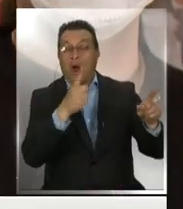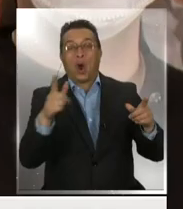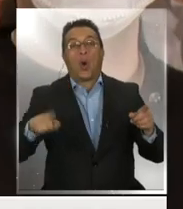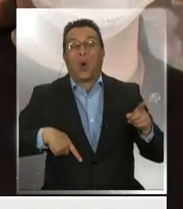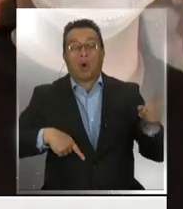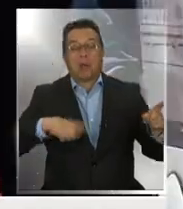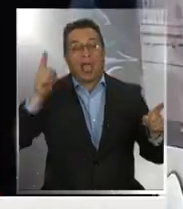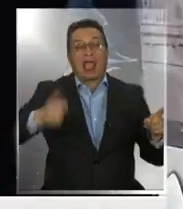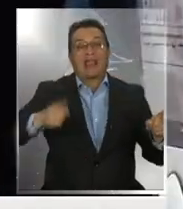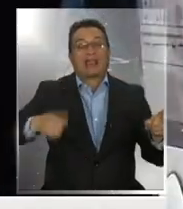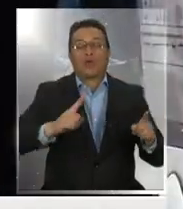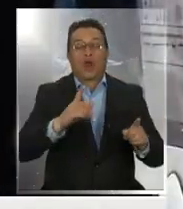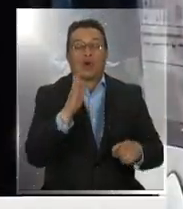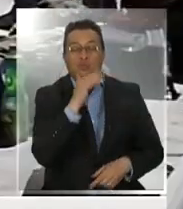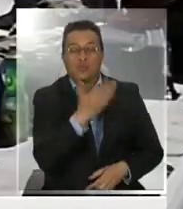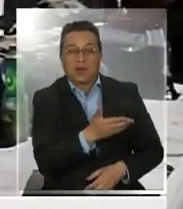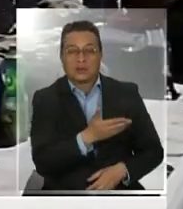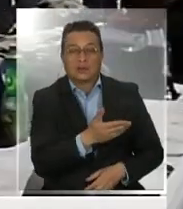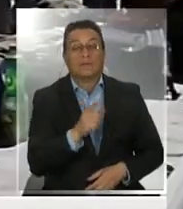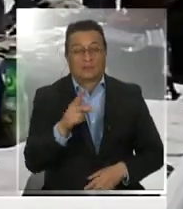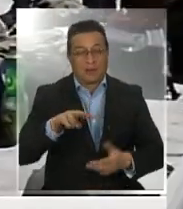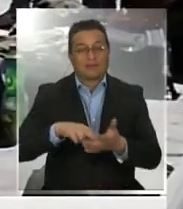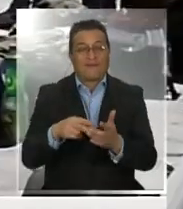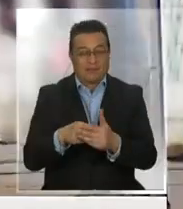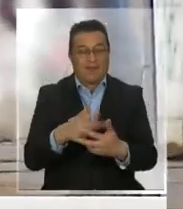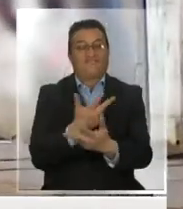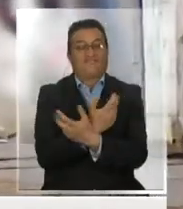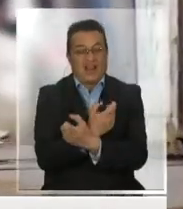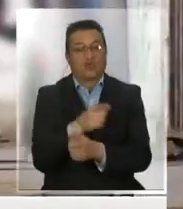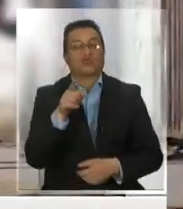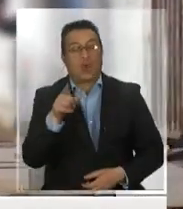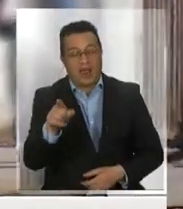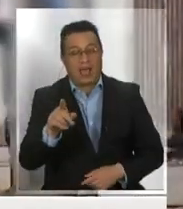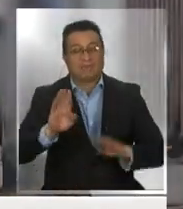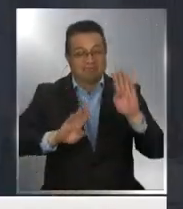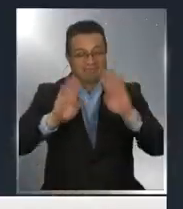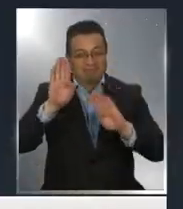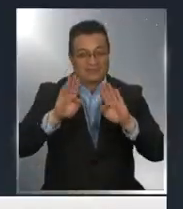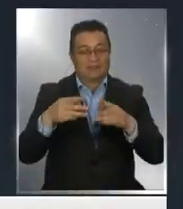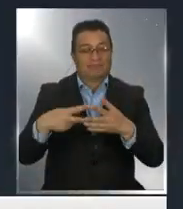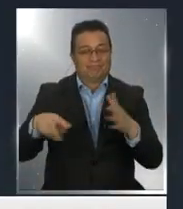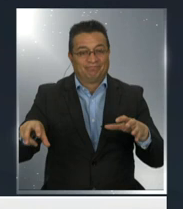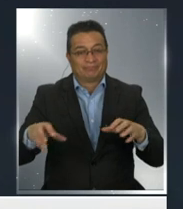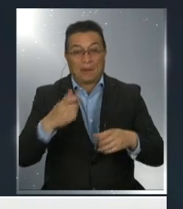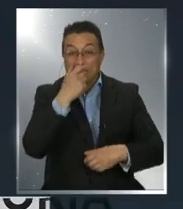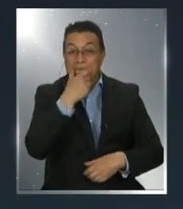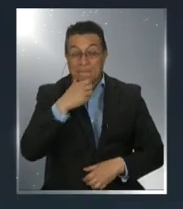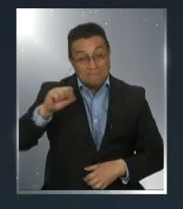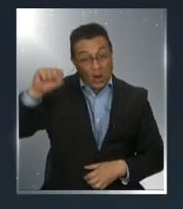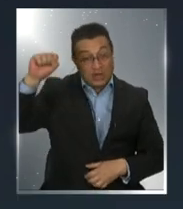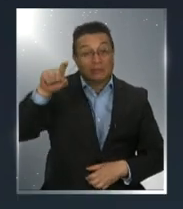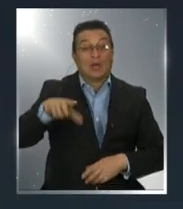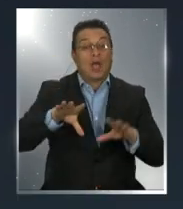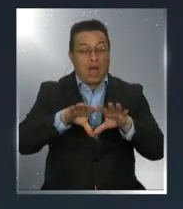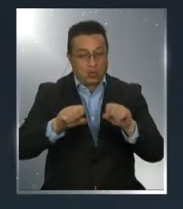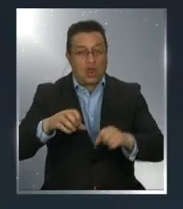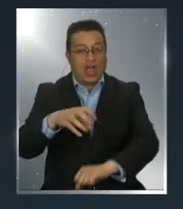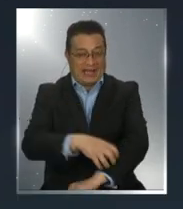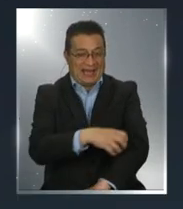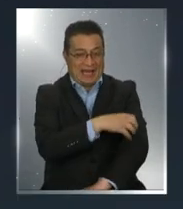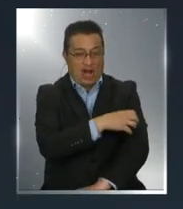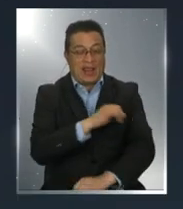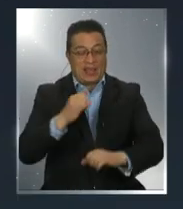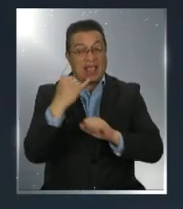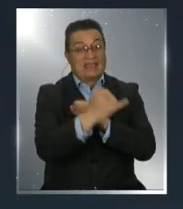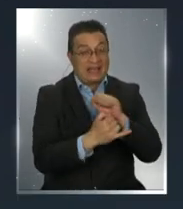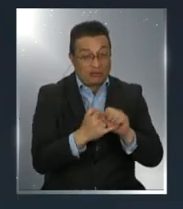esa dictadura. La crisis en Venezuela divide a los candidatos. Gabriel Boric propone impulsar acuerdos regionales e internacionales